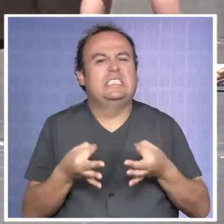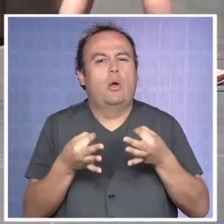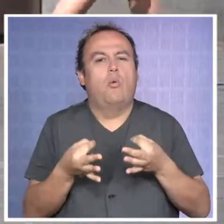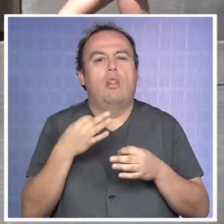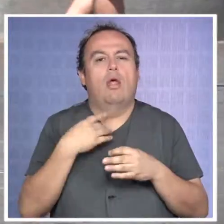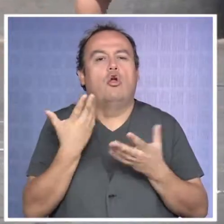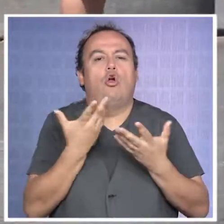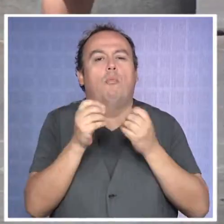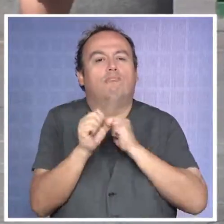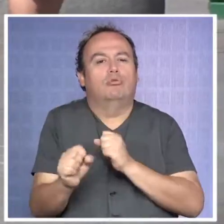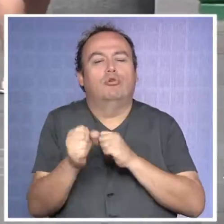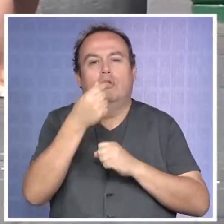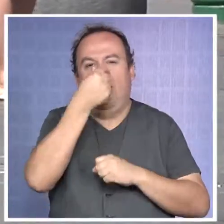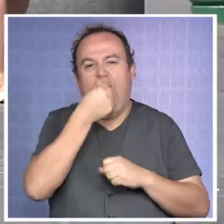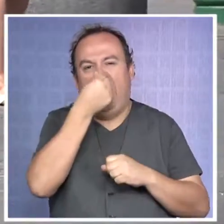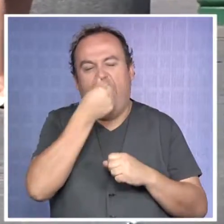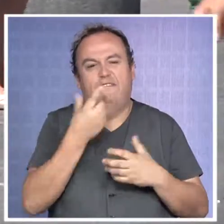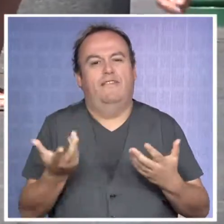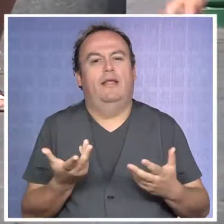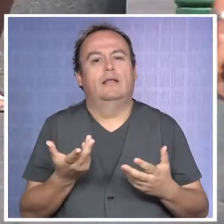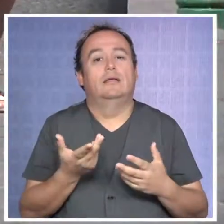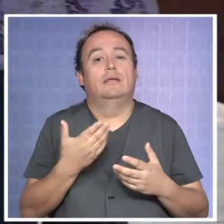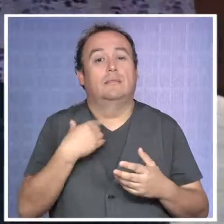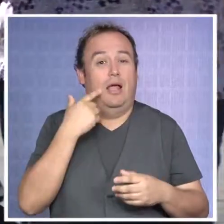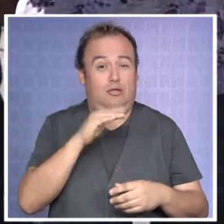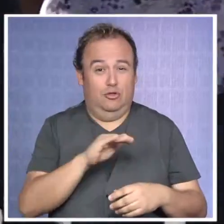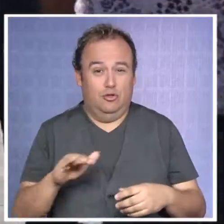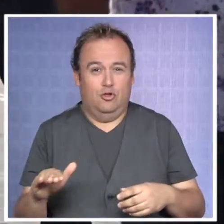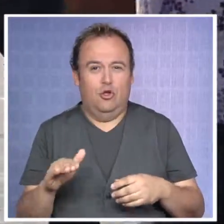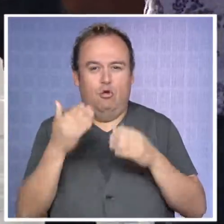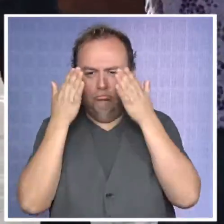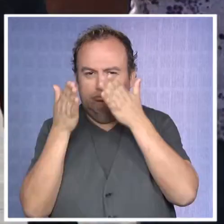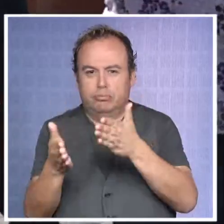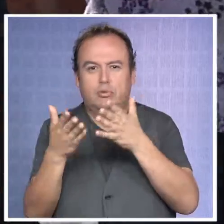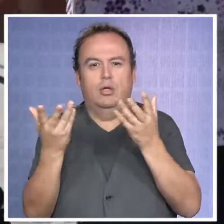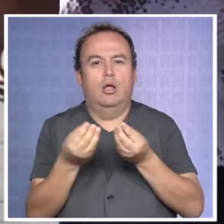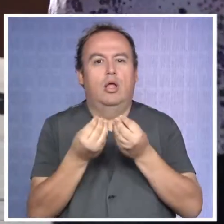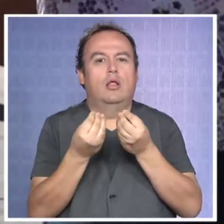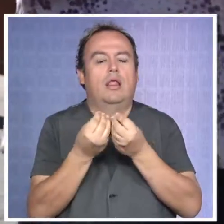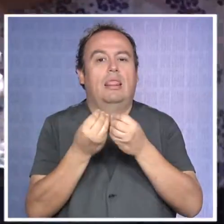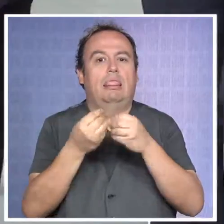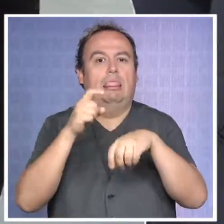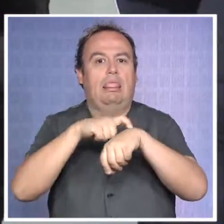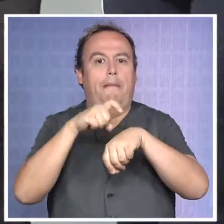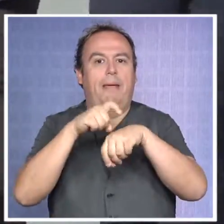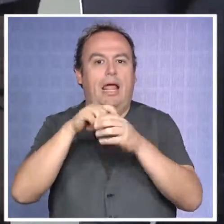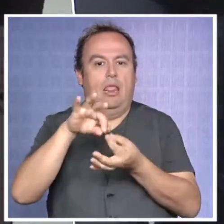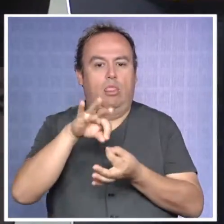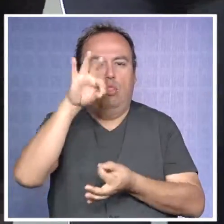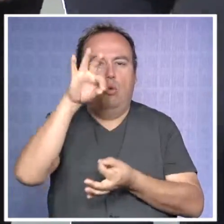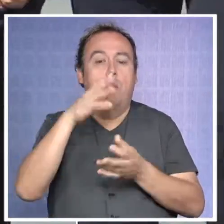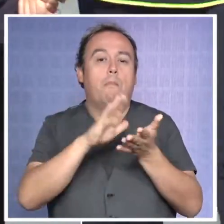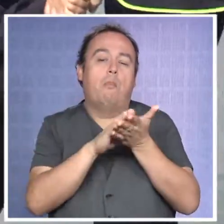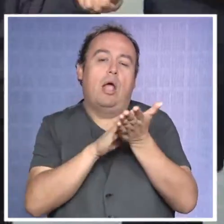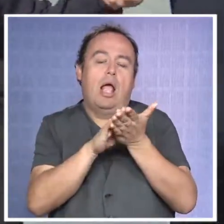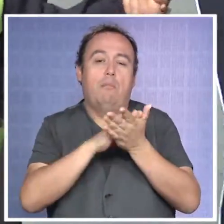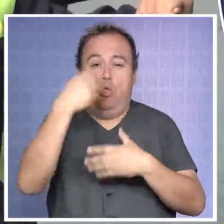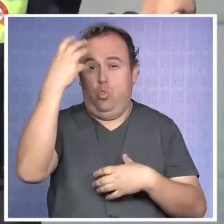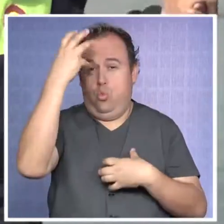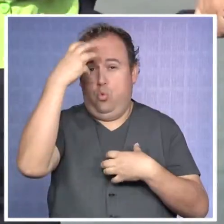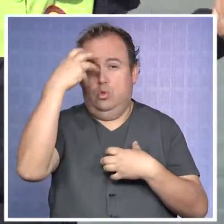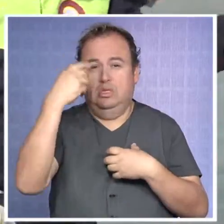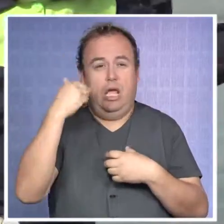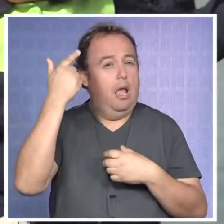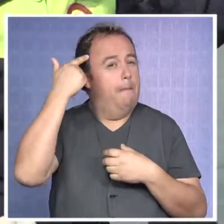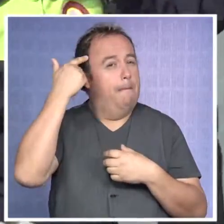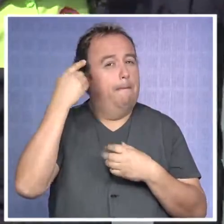evitar resfríos y sus consecuencias, sobre todo en los menores, apuntan a los cambios bruscos de temperatura. Tras salir de la ducha, por ejemplo, no salir